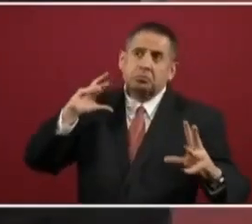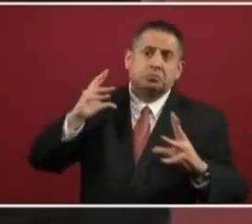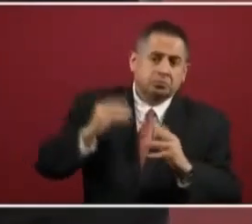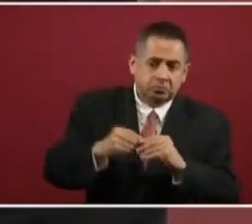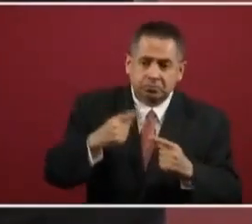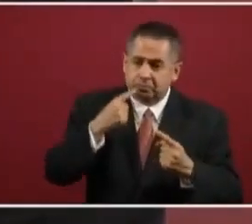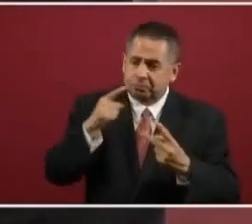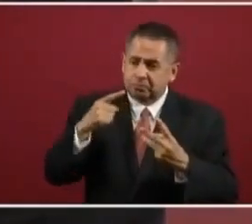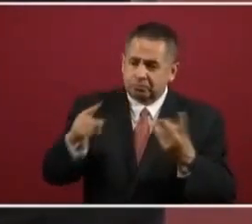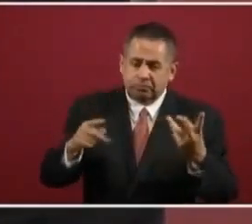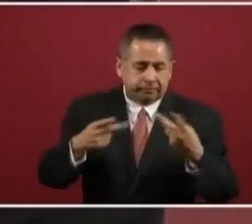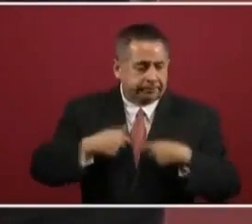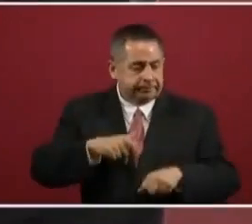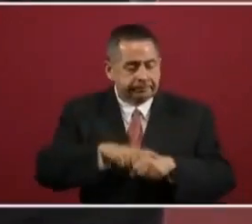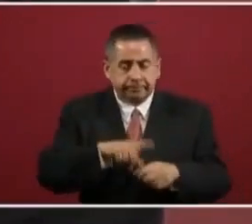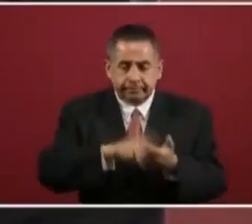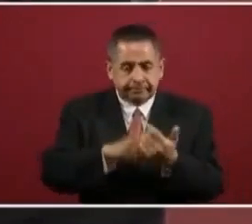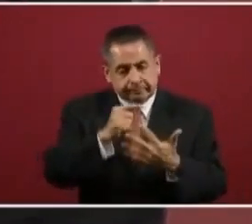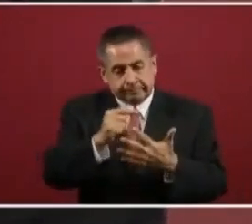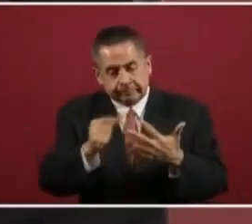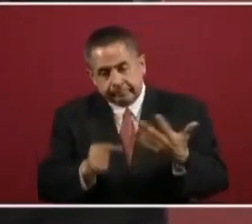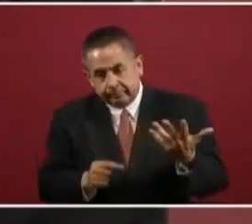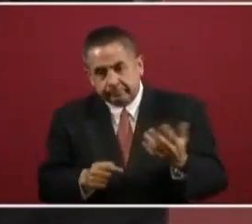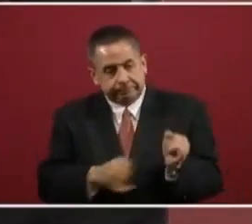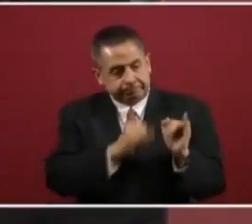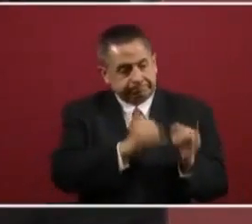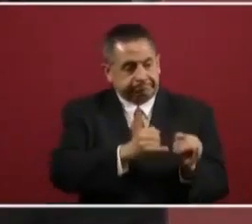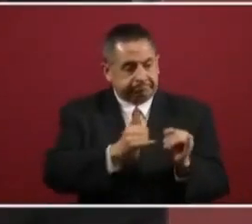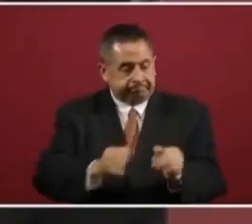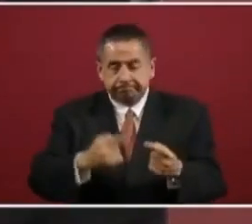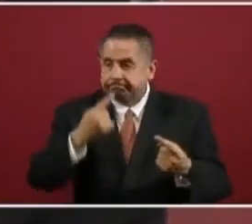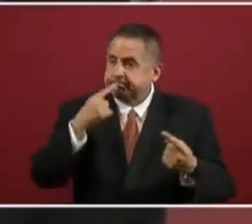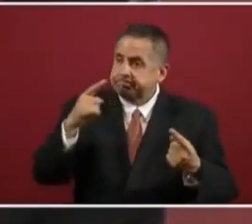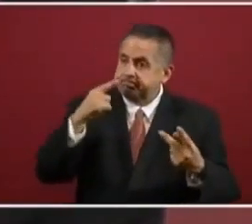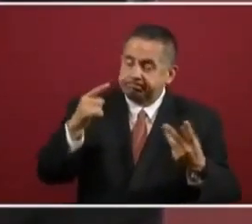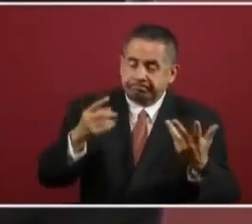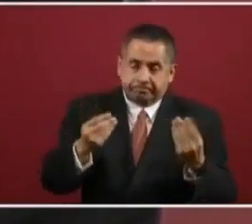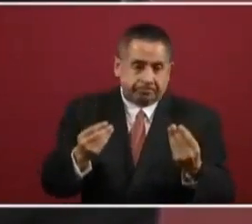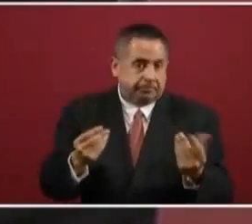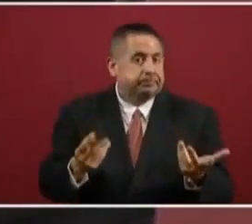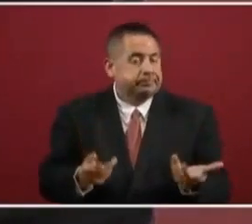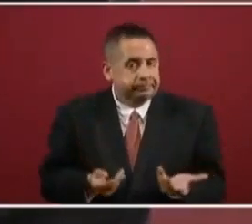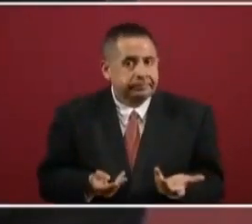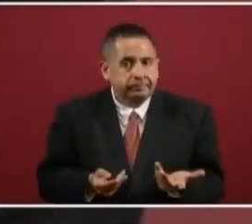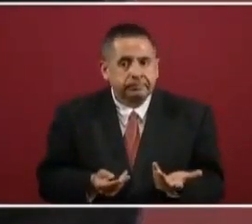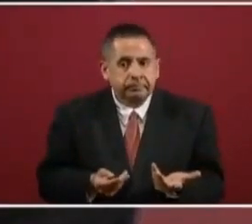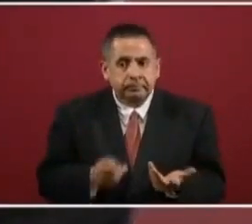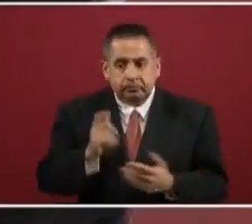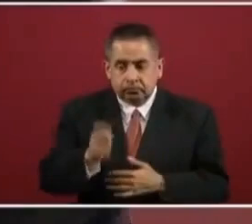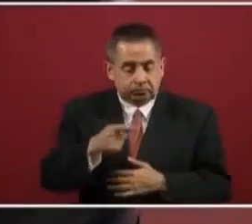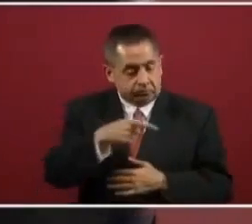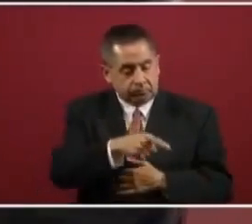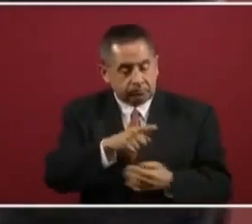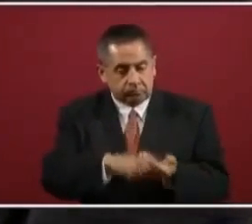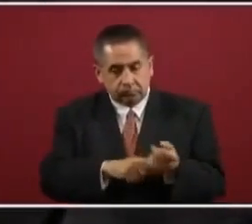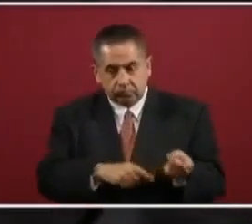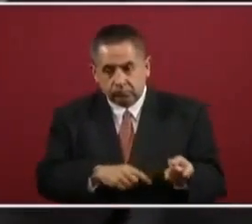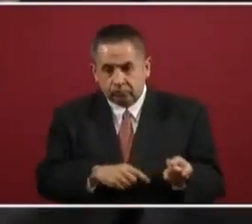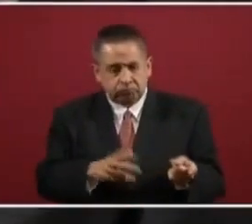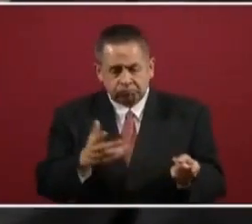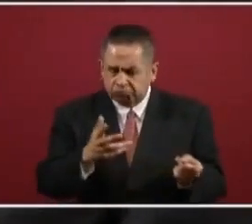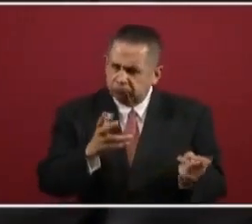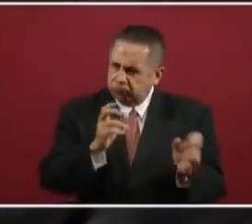demandas personales individuales que son son